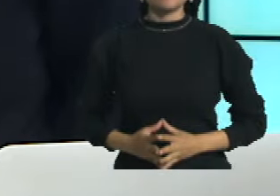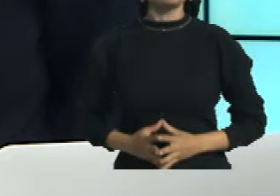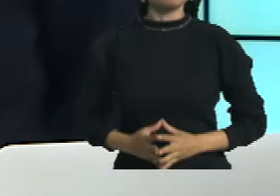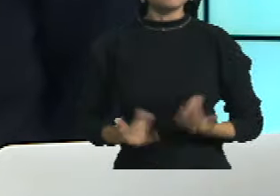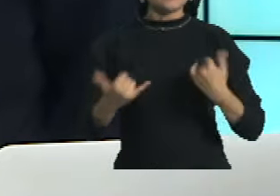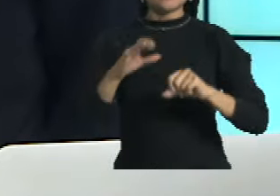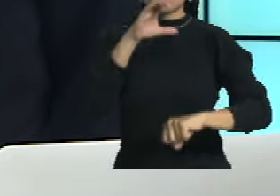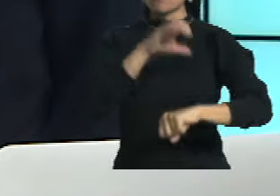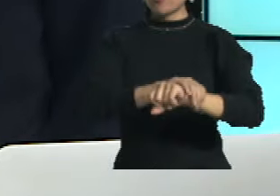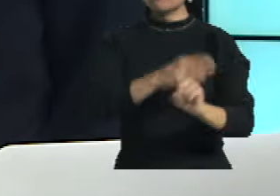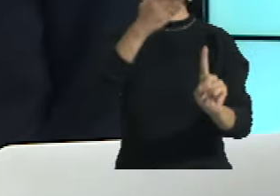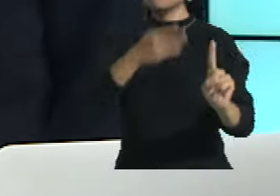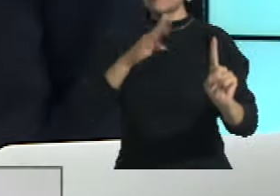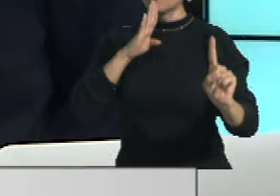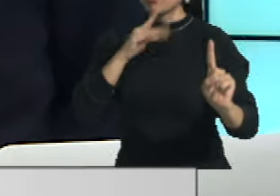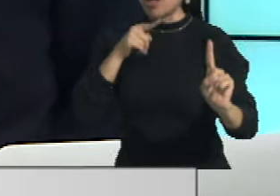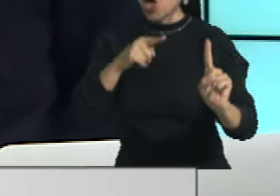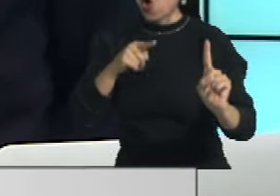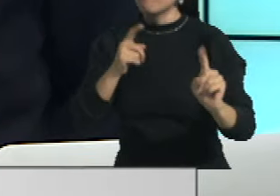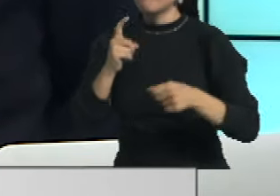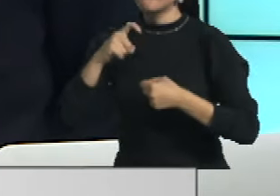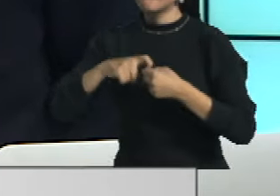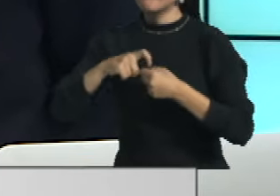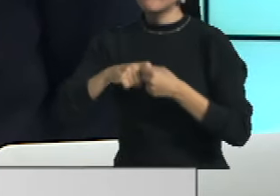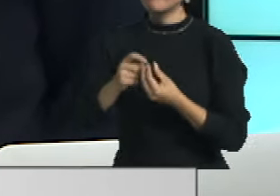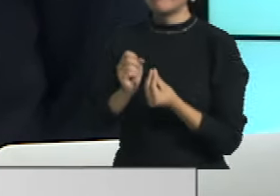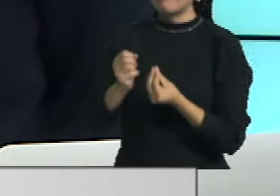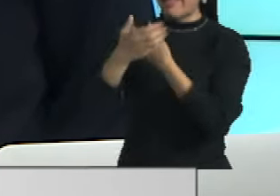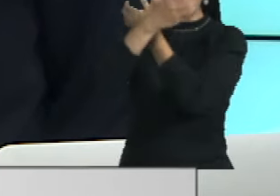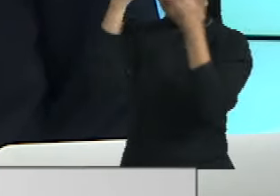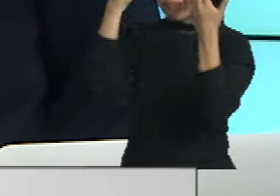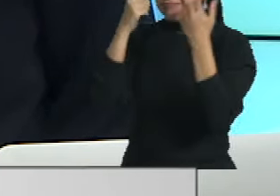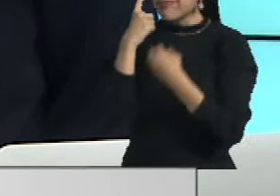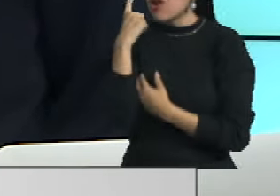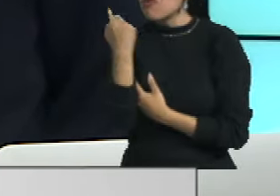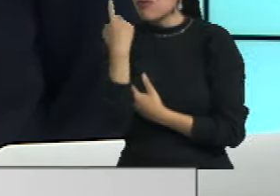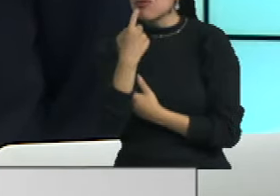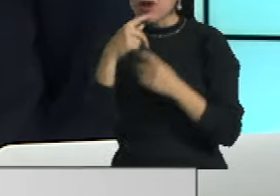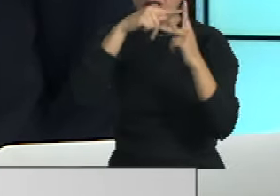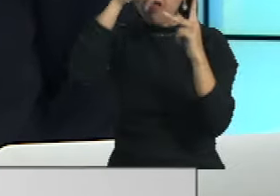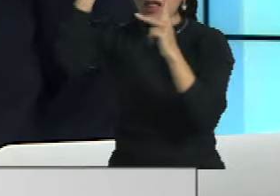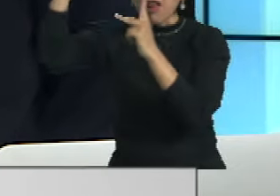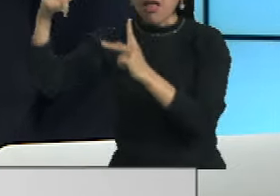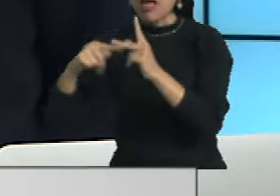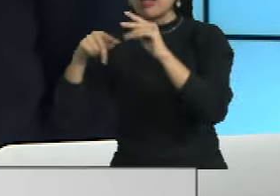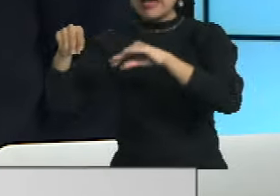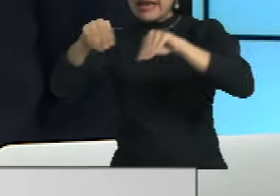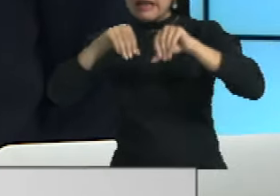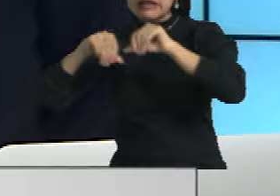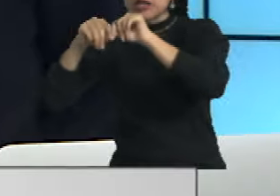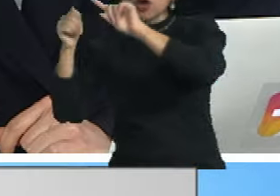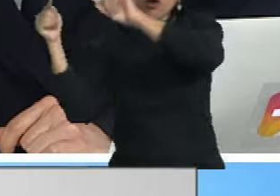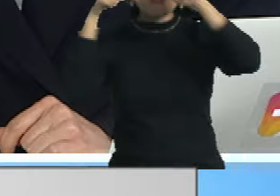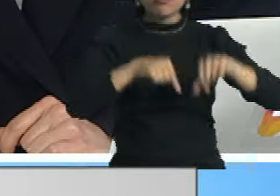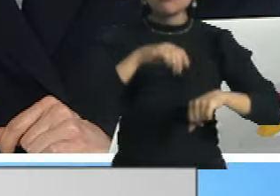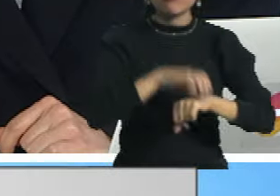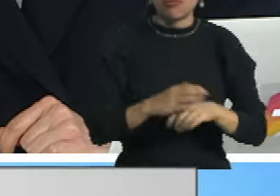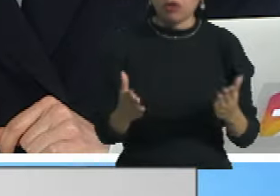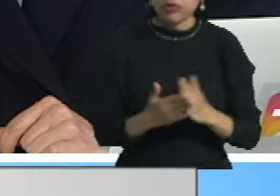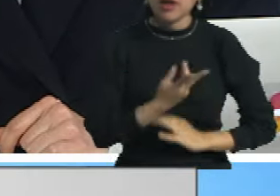Fue capturado en el Valle del Cauca uno de los integrantes del cartel de los más buscados en la costa atlántica colombiana. Valentina Villegas